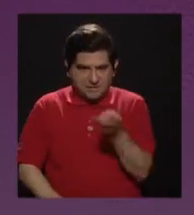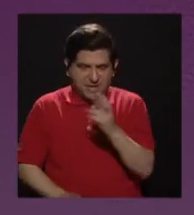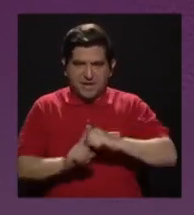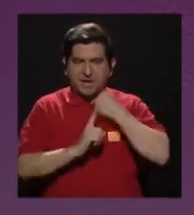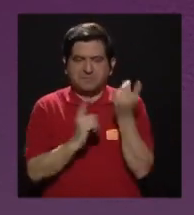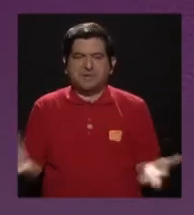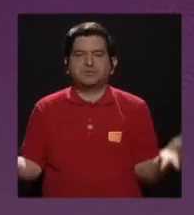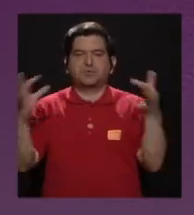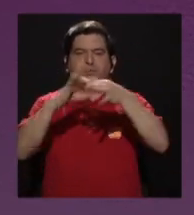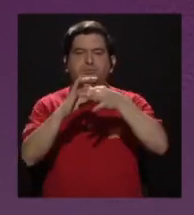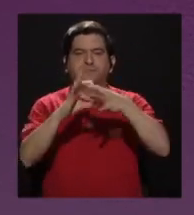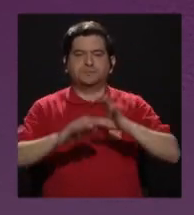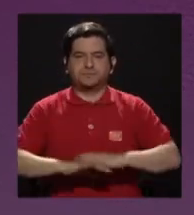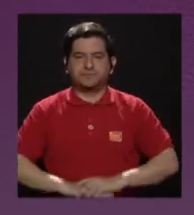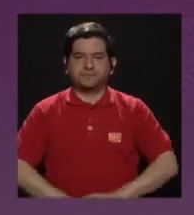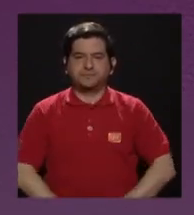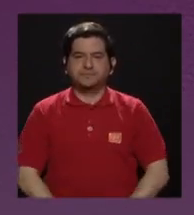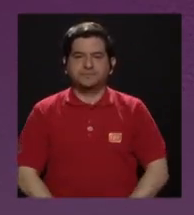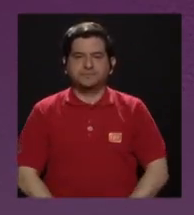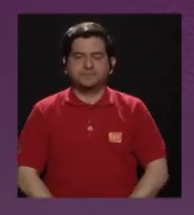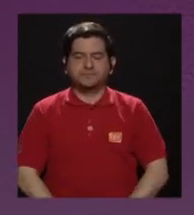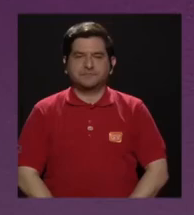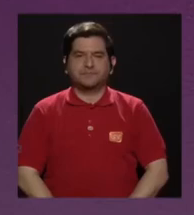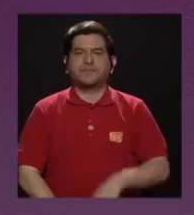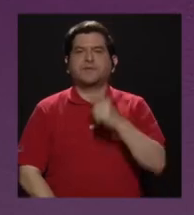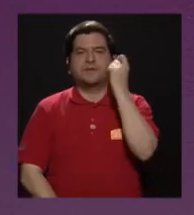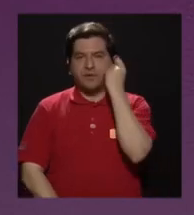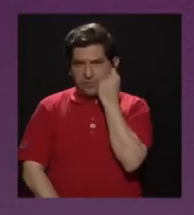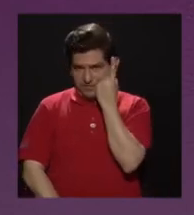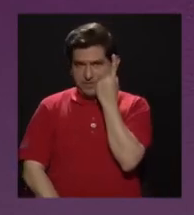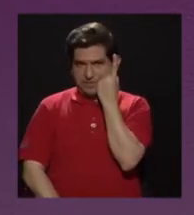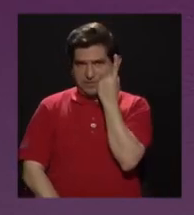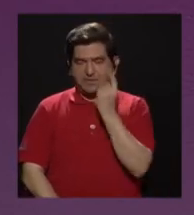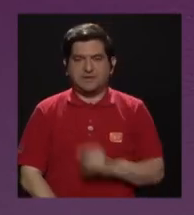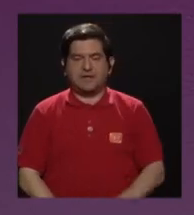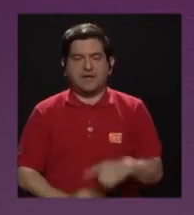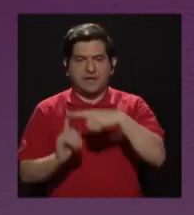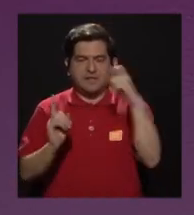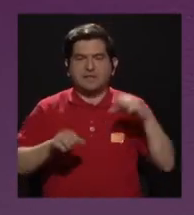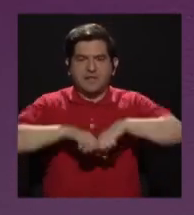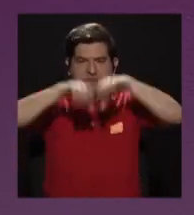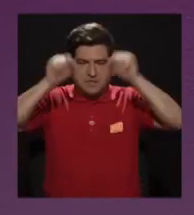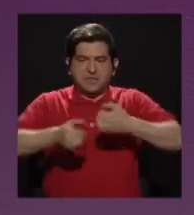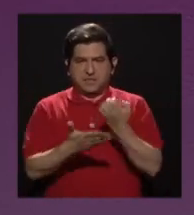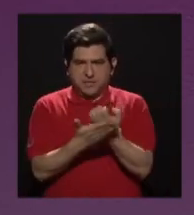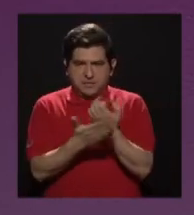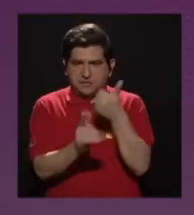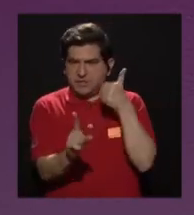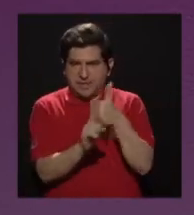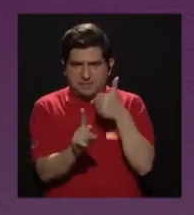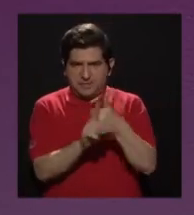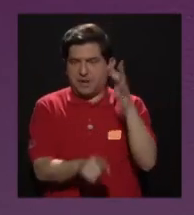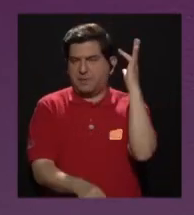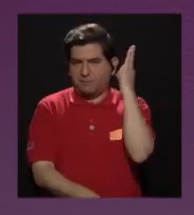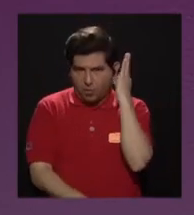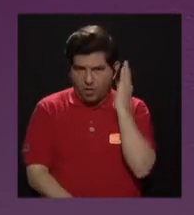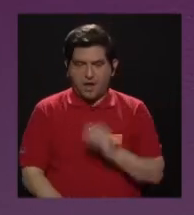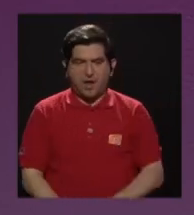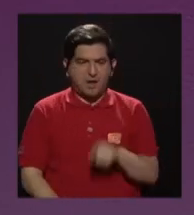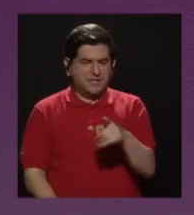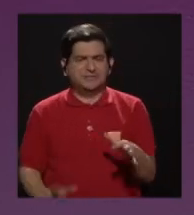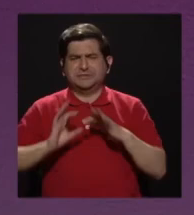condiciones. Entonces, entendemos que desde el mismo sistema económico, estas mujeres que están